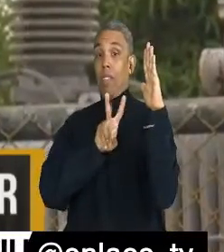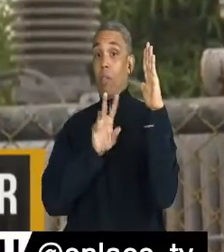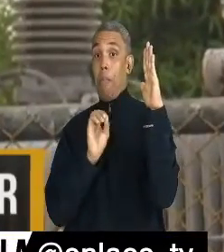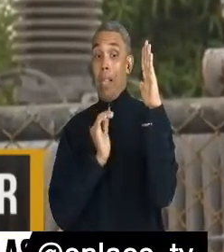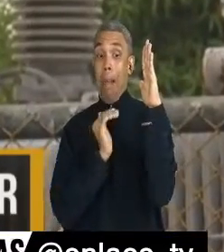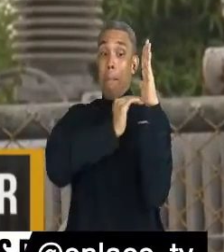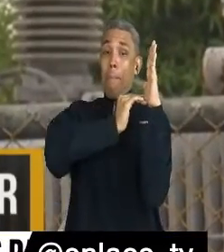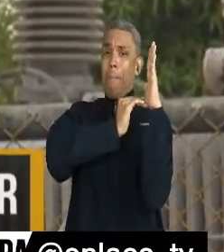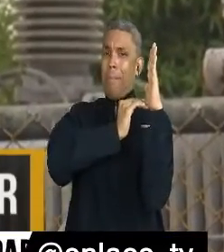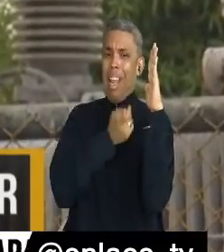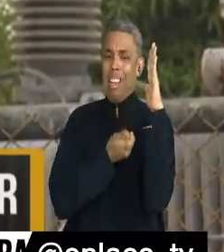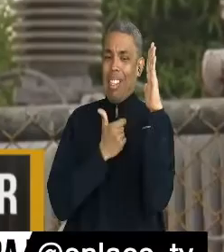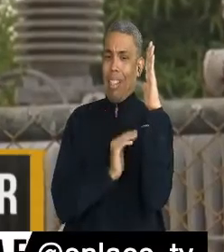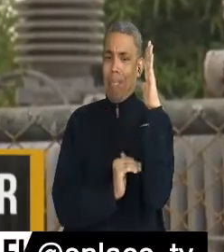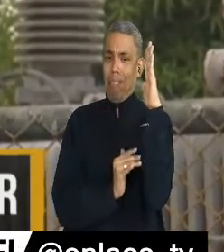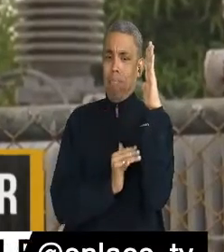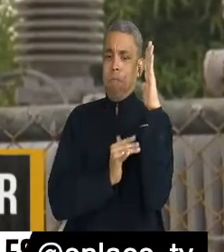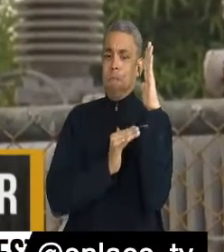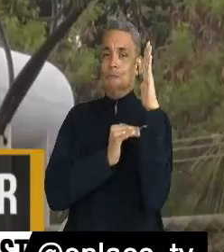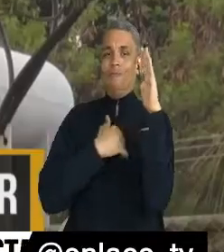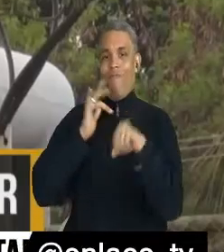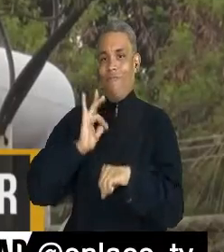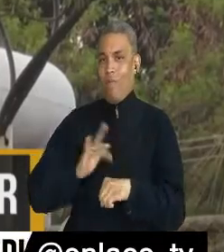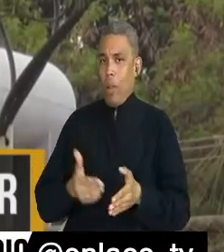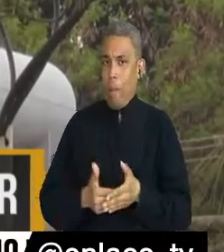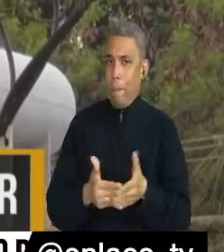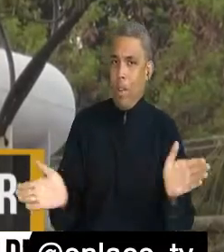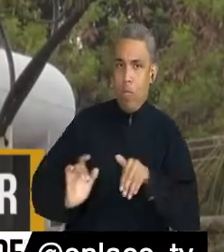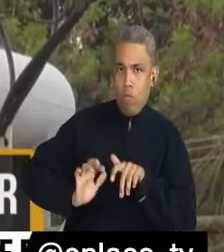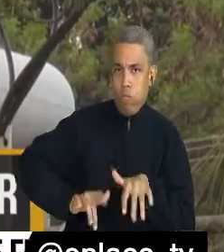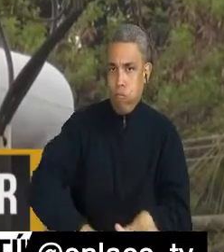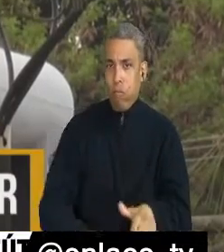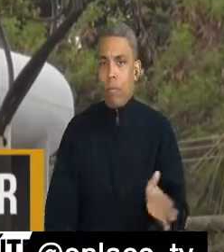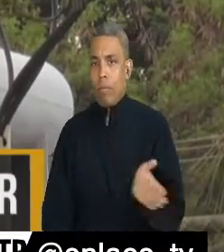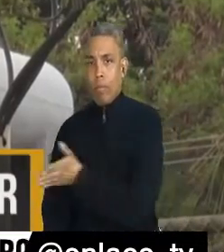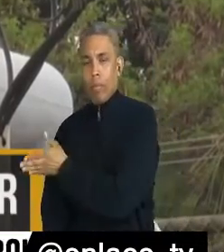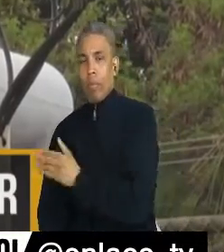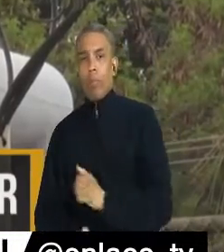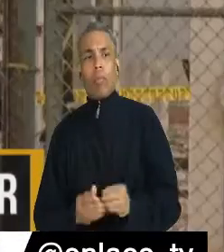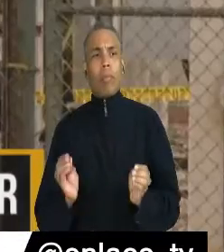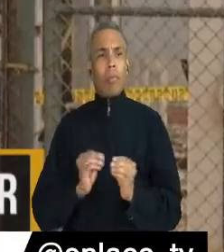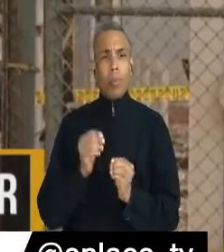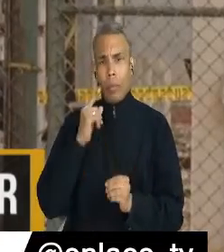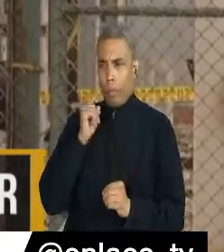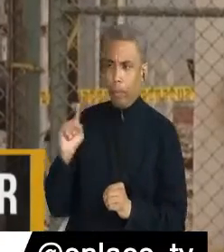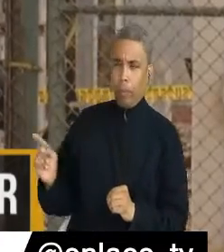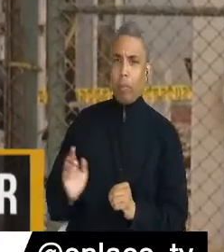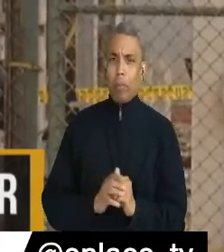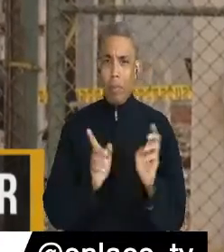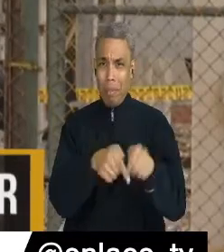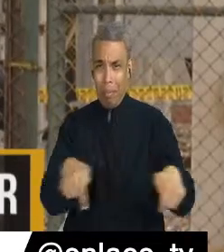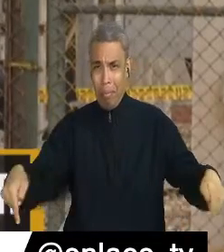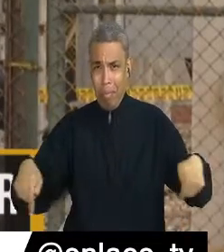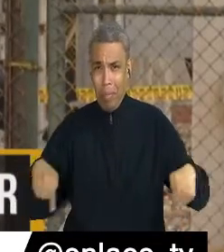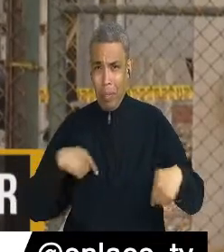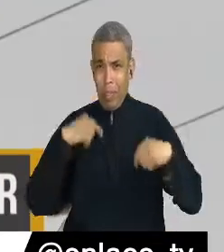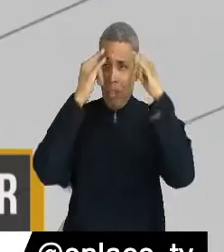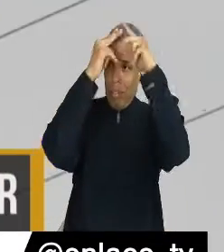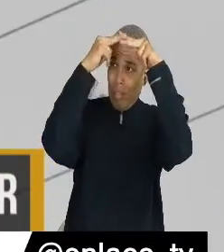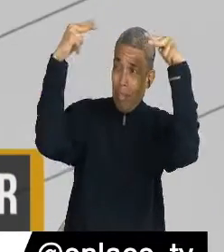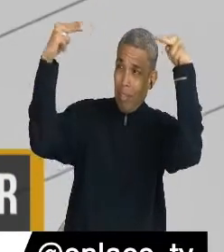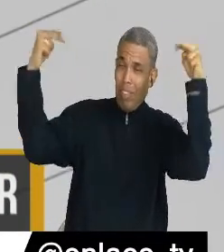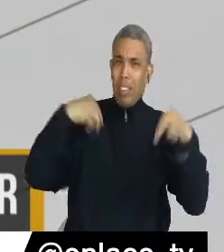para el 10 y 24 de mayo próximos quedaron re programados los trabajos de mantenimiento integral a las líneas de 30 y 45